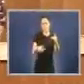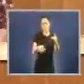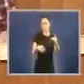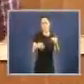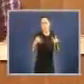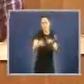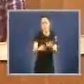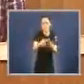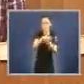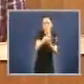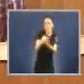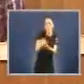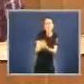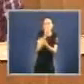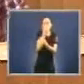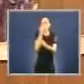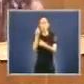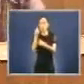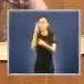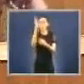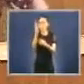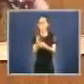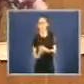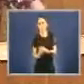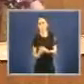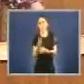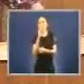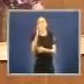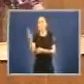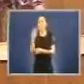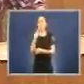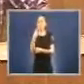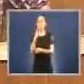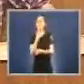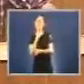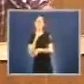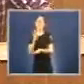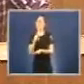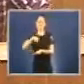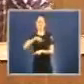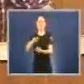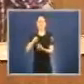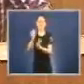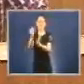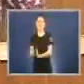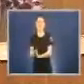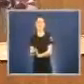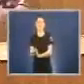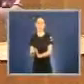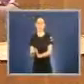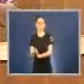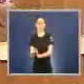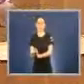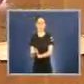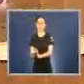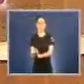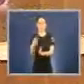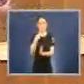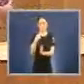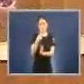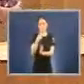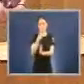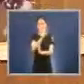concretas como esta. O Partido Popular presume de que baixa impostos e de que vai baixar impostos, mans ás